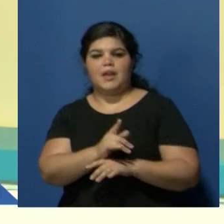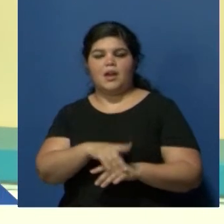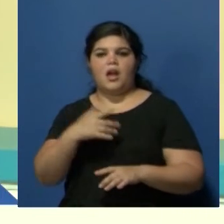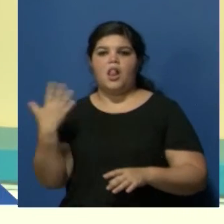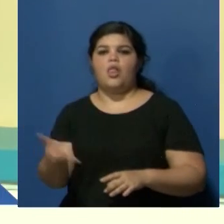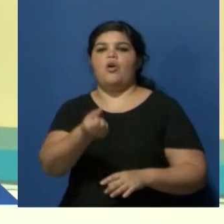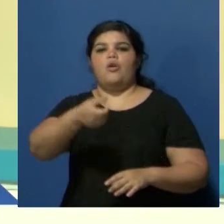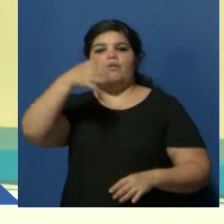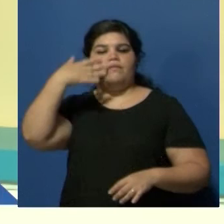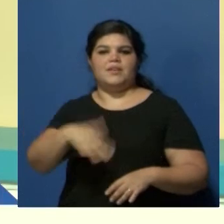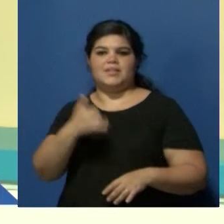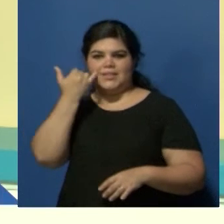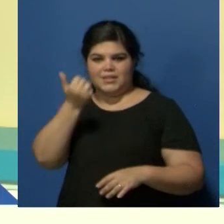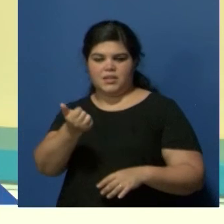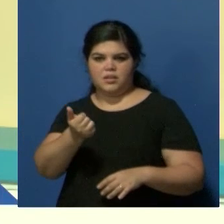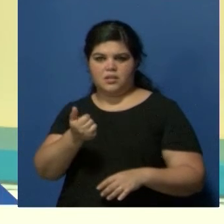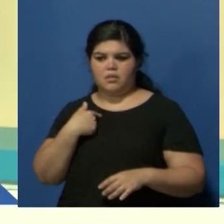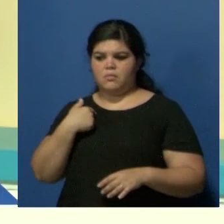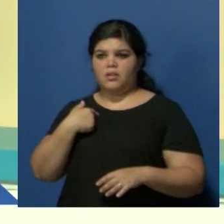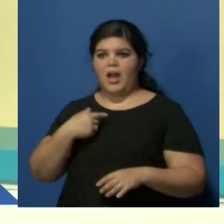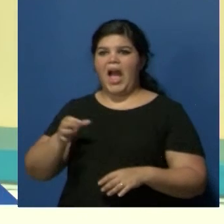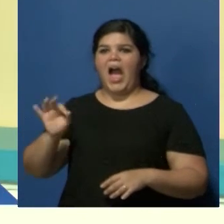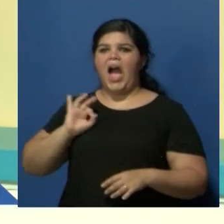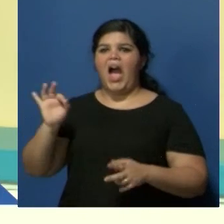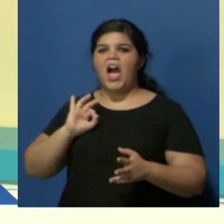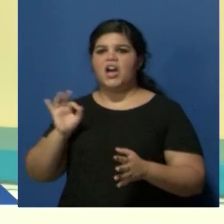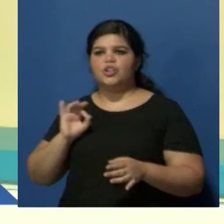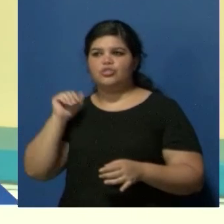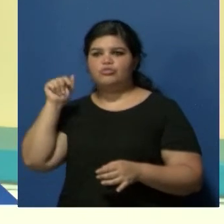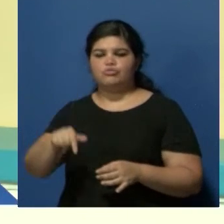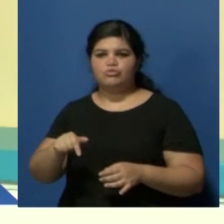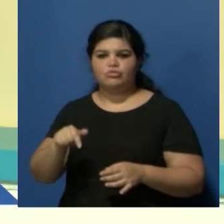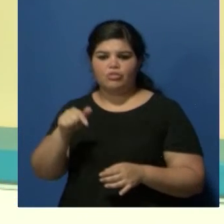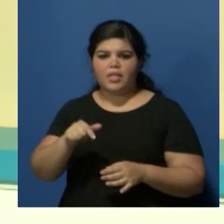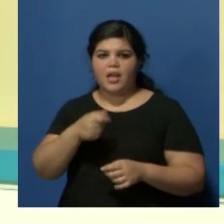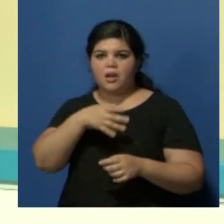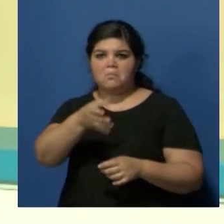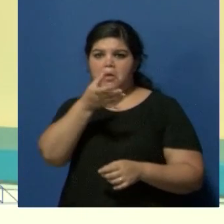Me ha tocado trabajar con pacientes que llevan muchísimos años de abstinencia y sin embargo siguen siendo adictos.